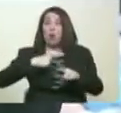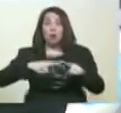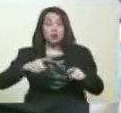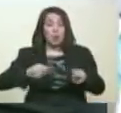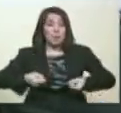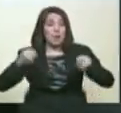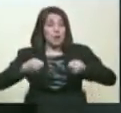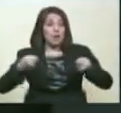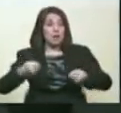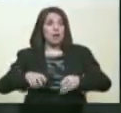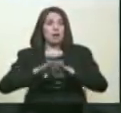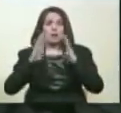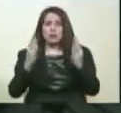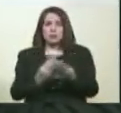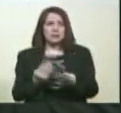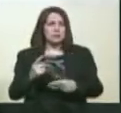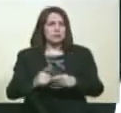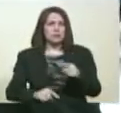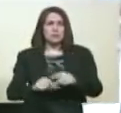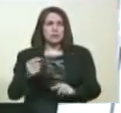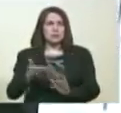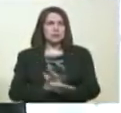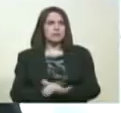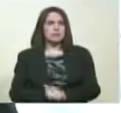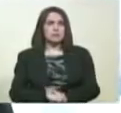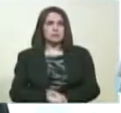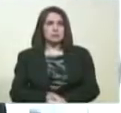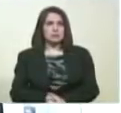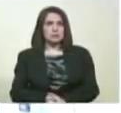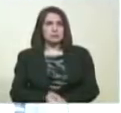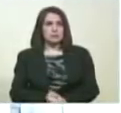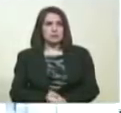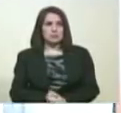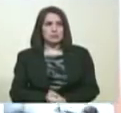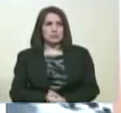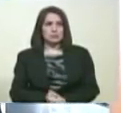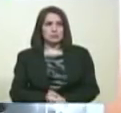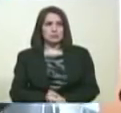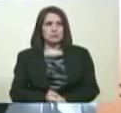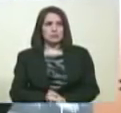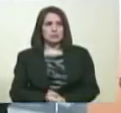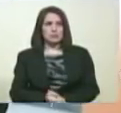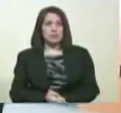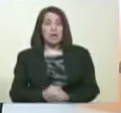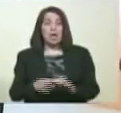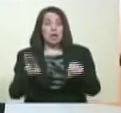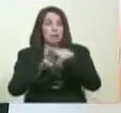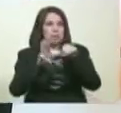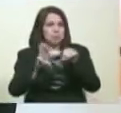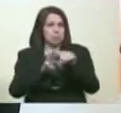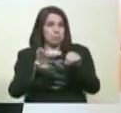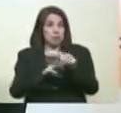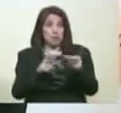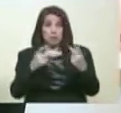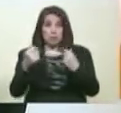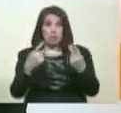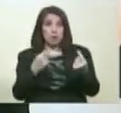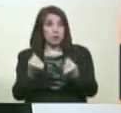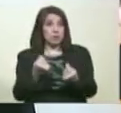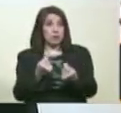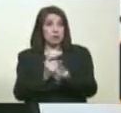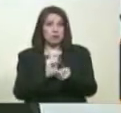mundiales. Ahí es donde debemos nosotros multiplicar la capacidad para apoyarlos financieramente, en bolívares, en petro, en divisas